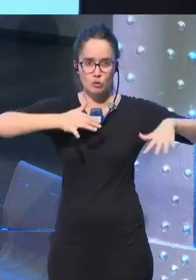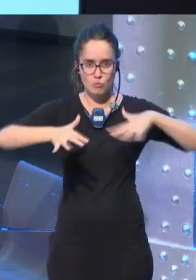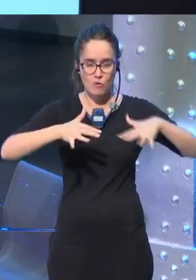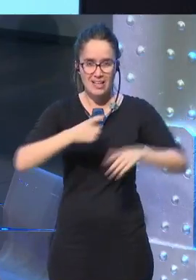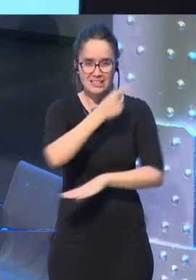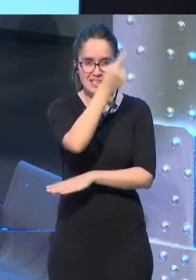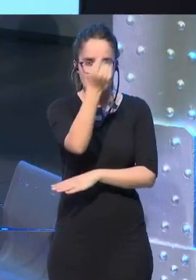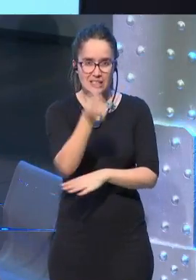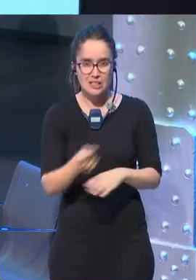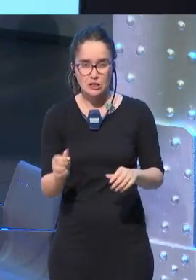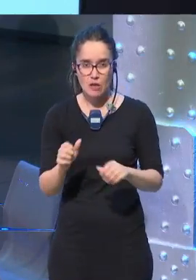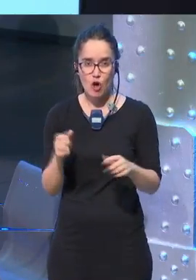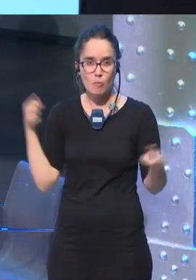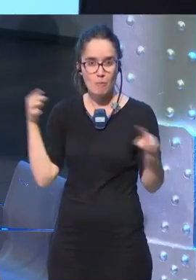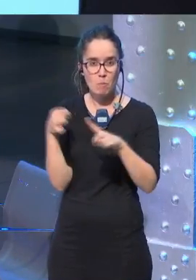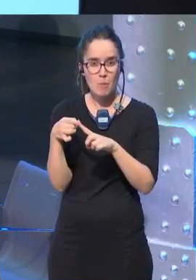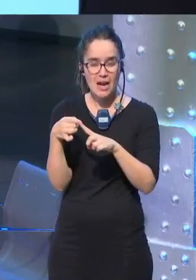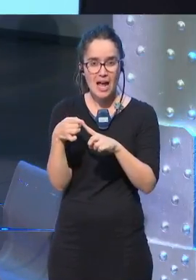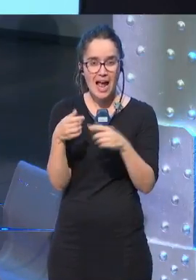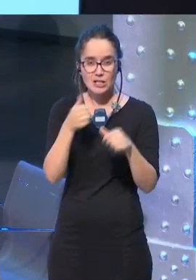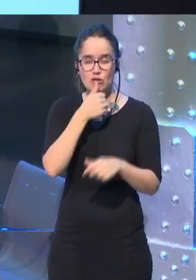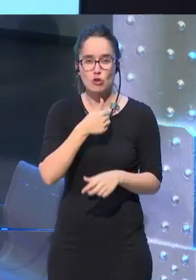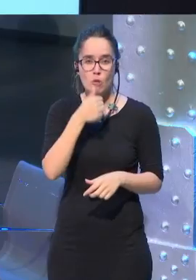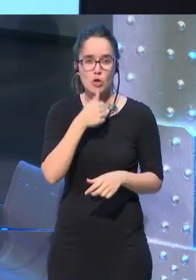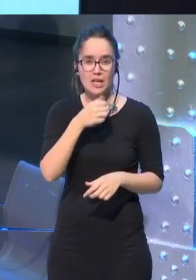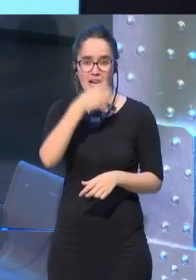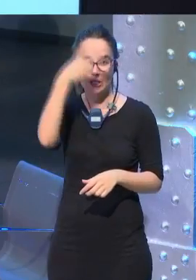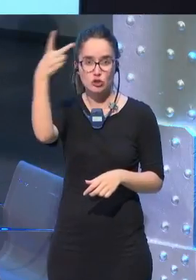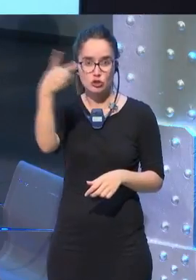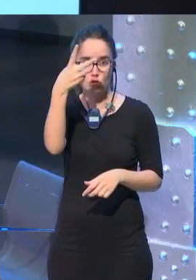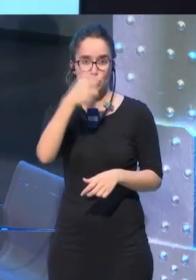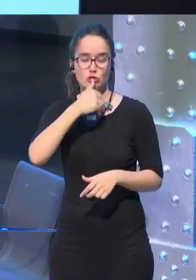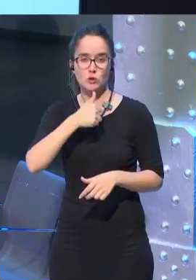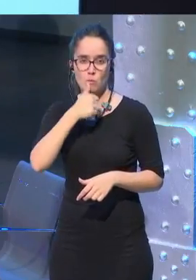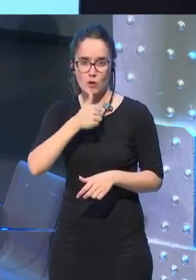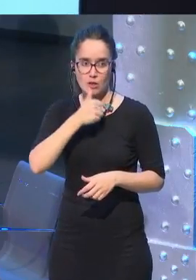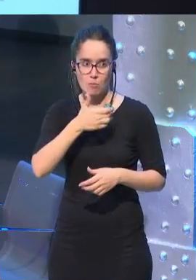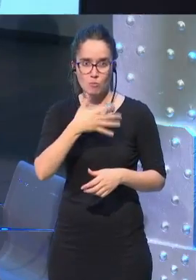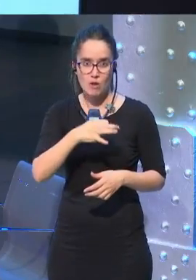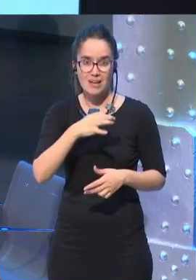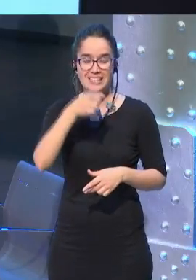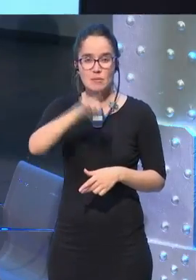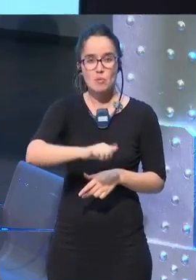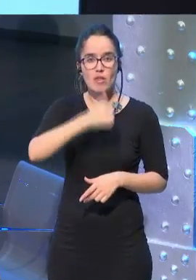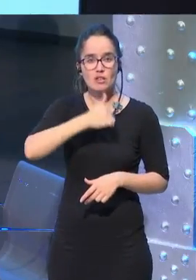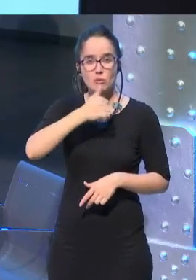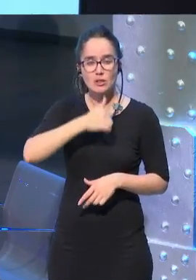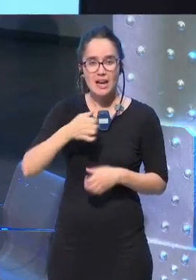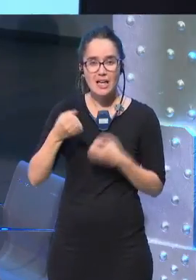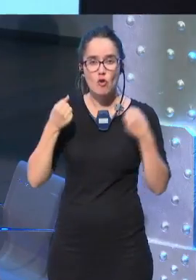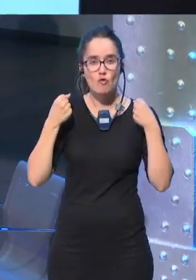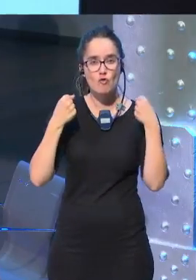está diseñado de forma que pueda soportar las 2 plantas superiores y soportar también las